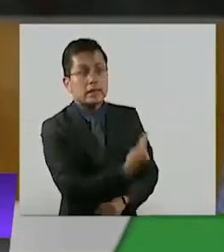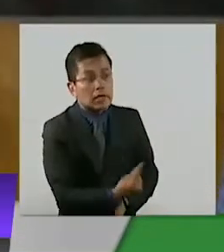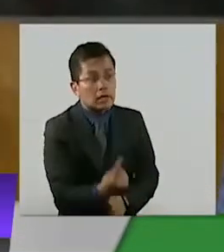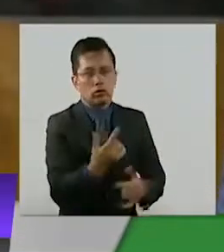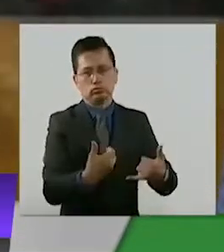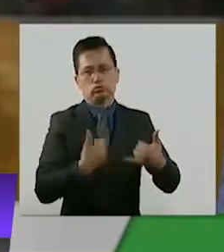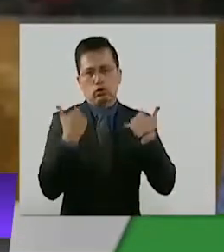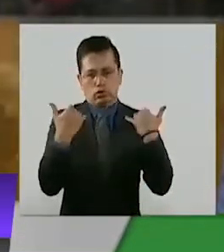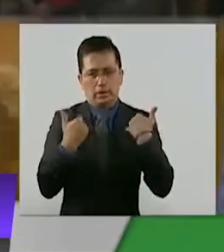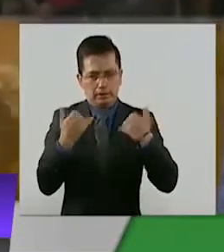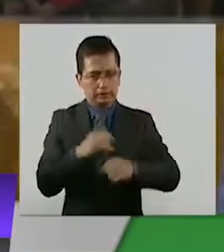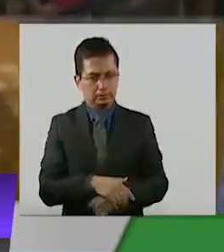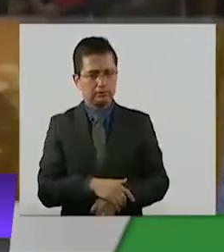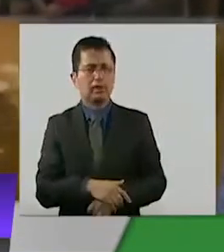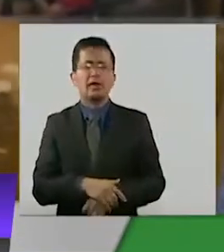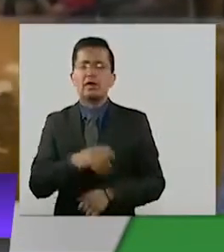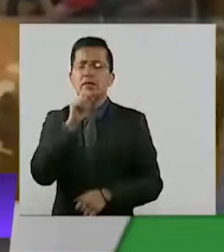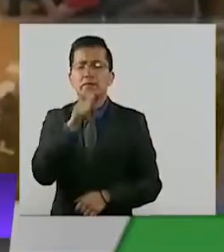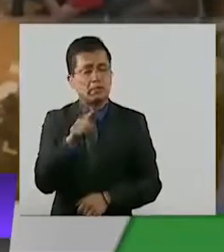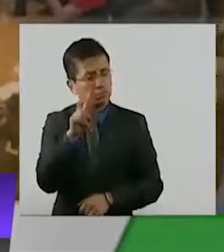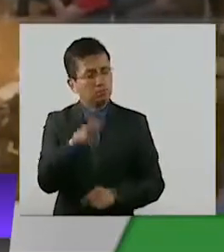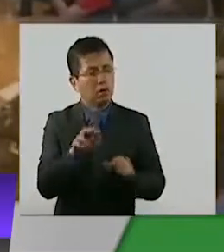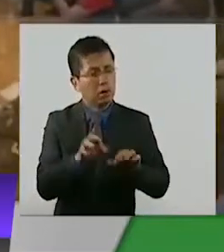Y resulta urgente